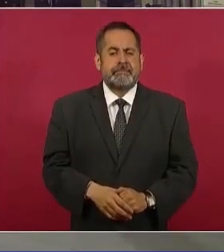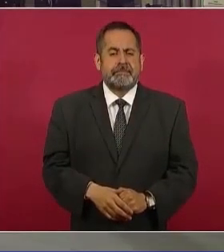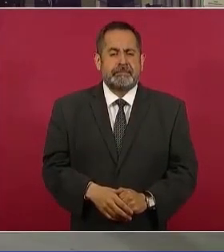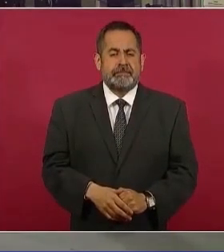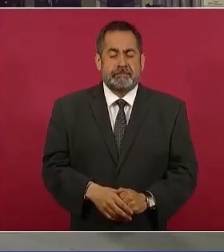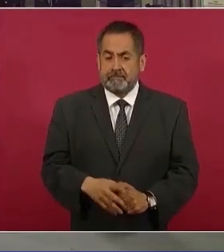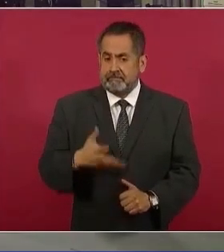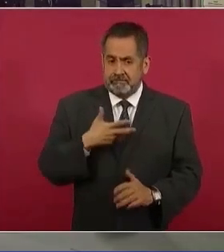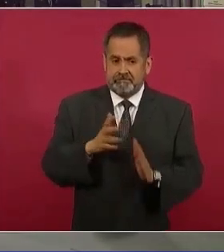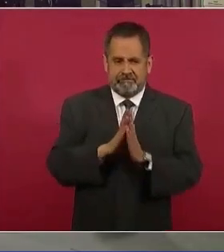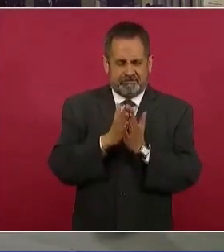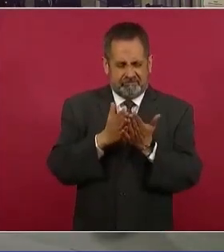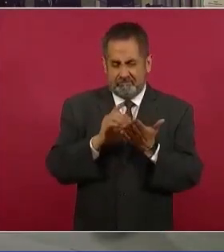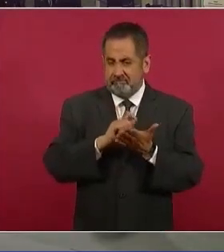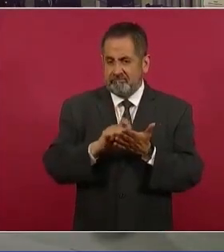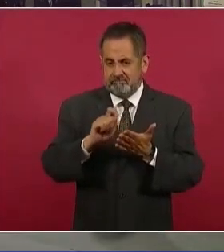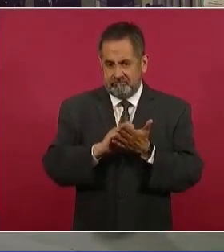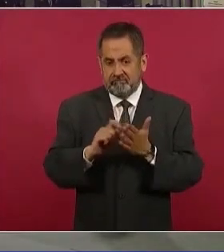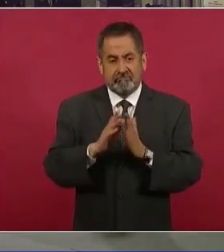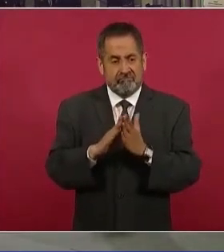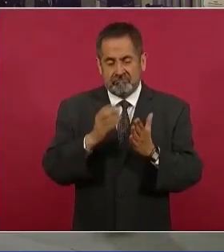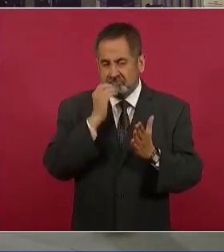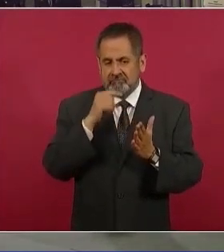Tiene un libro que se llama